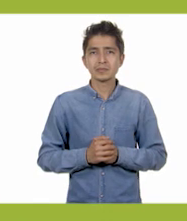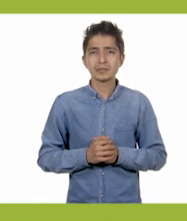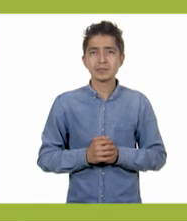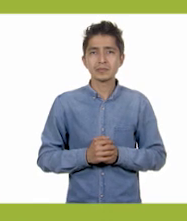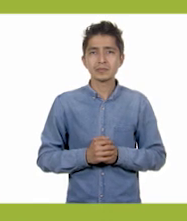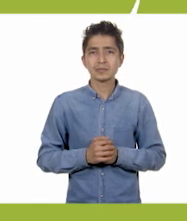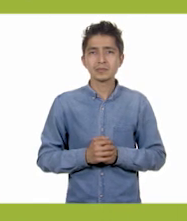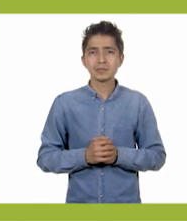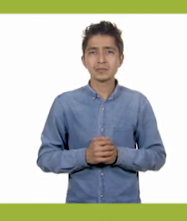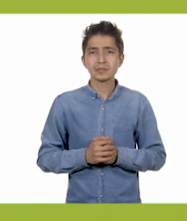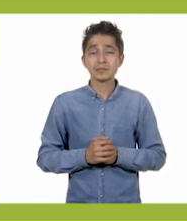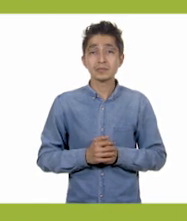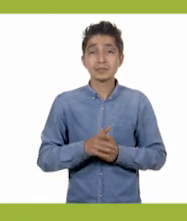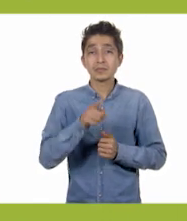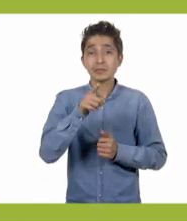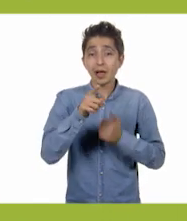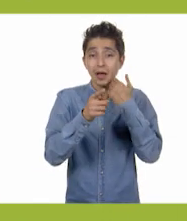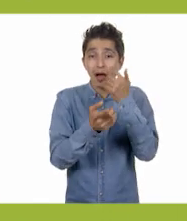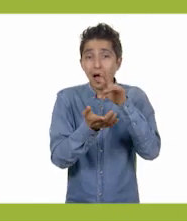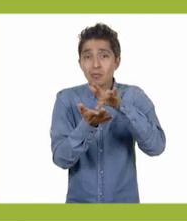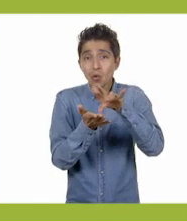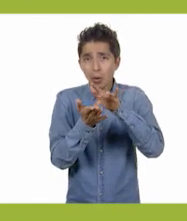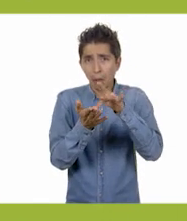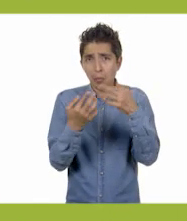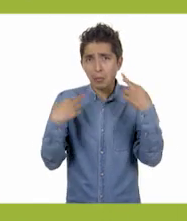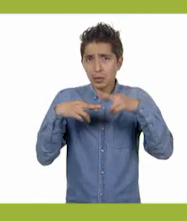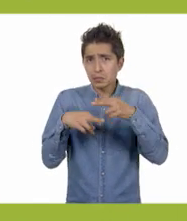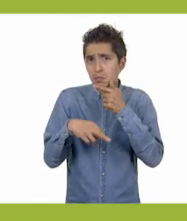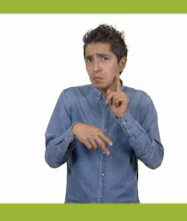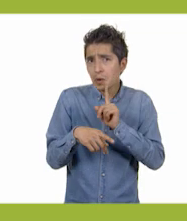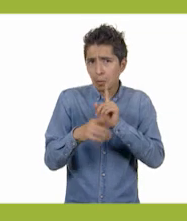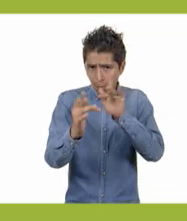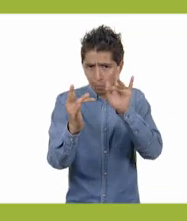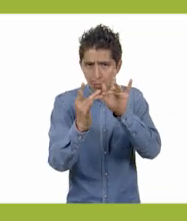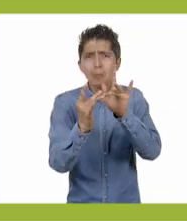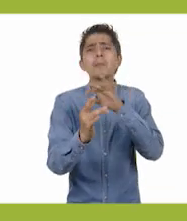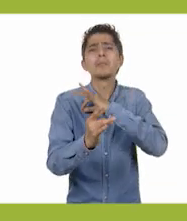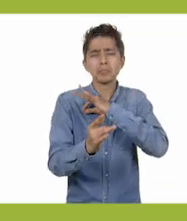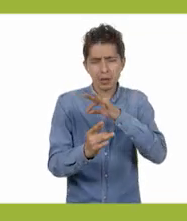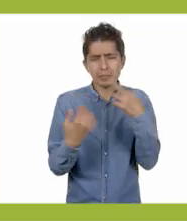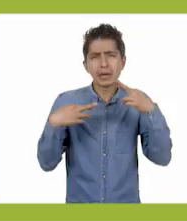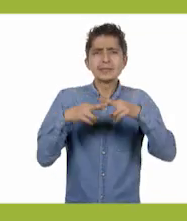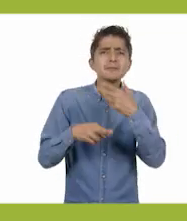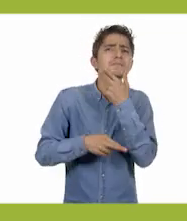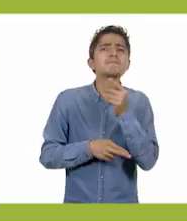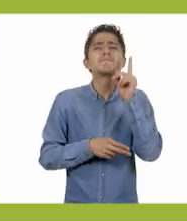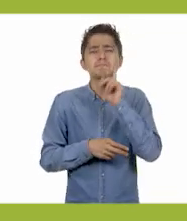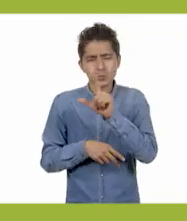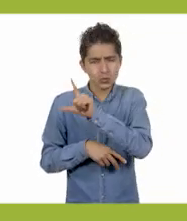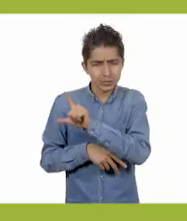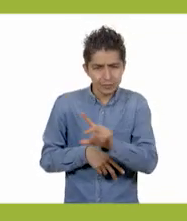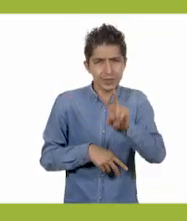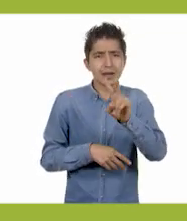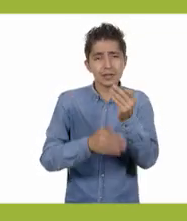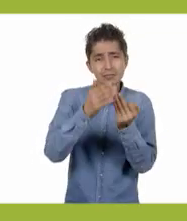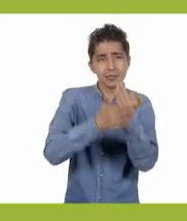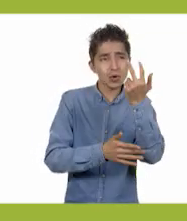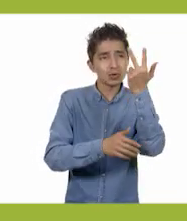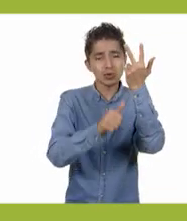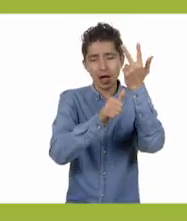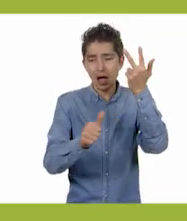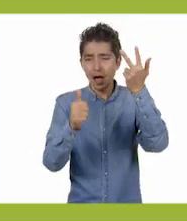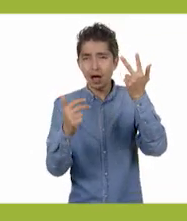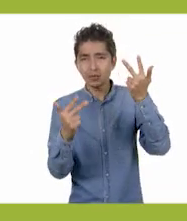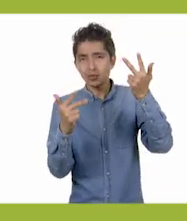800-734-7376. Para solicitar apoyo pedagógico, comunícate con maestras y maestros de lunes a viernes de 8